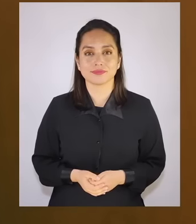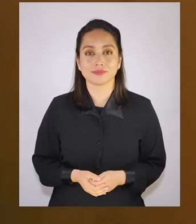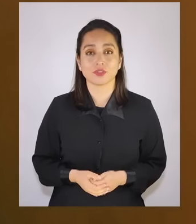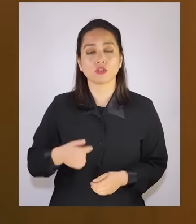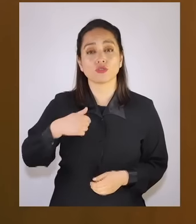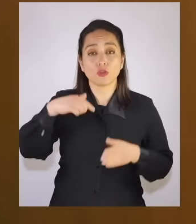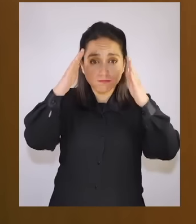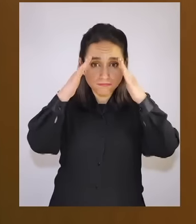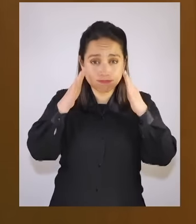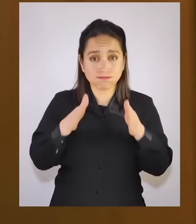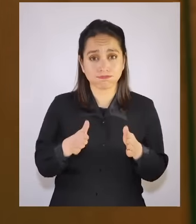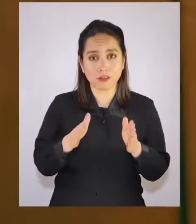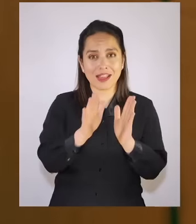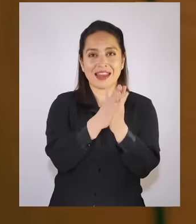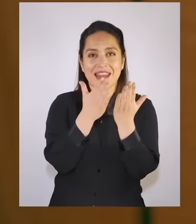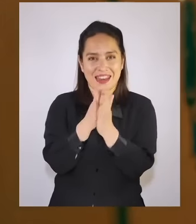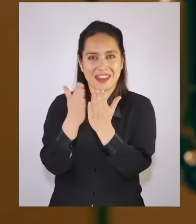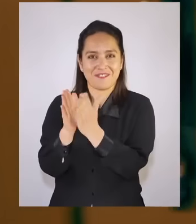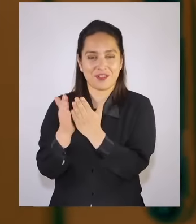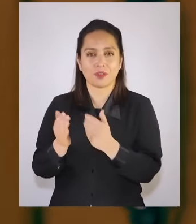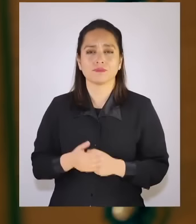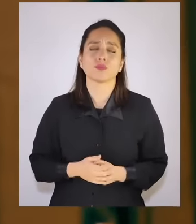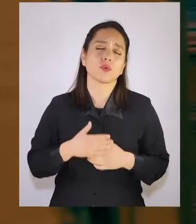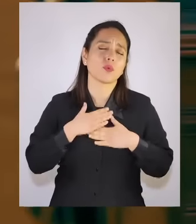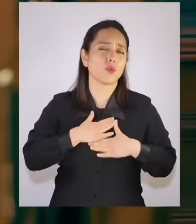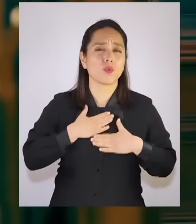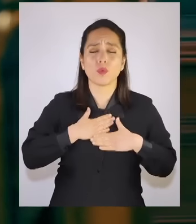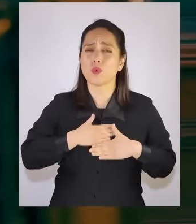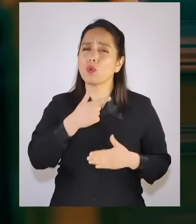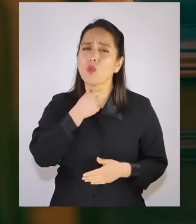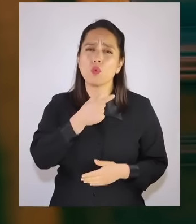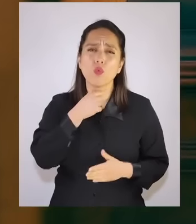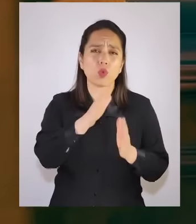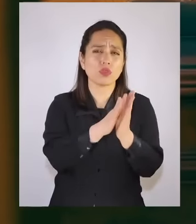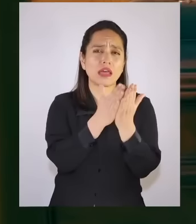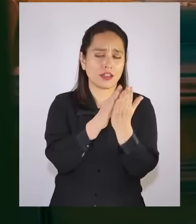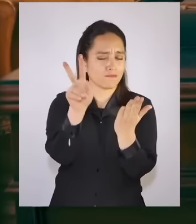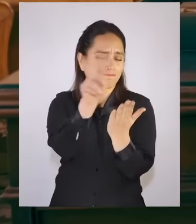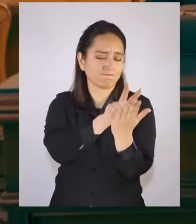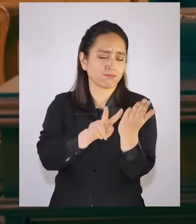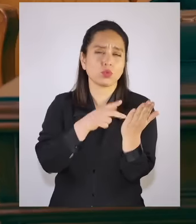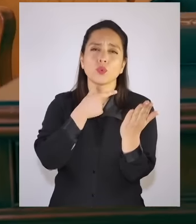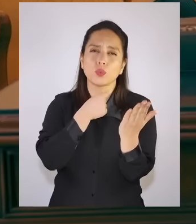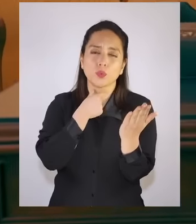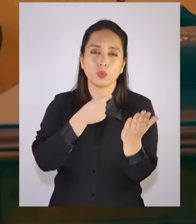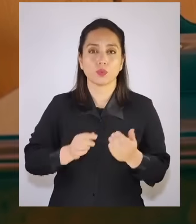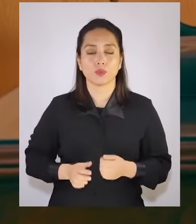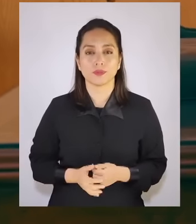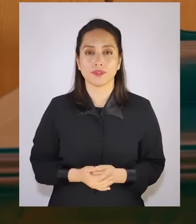Yo me dedico a los libros. Me apasionan los libros, me apasiona leerlos.